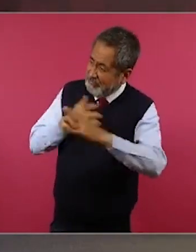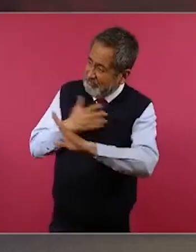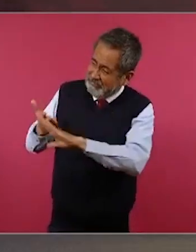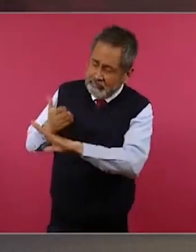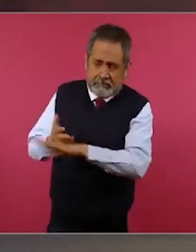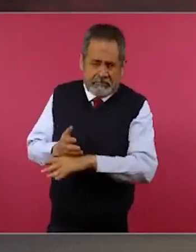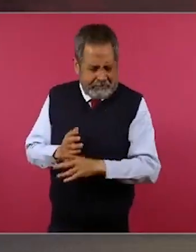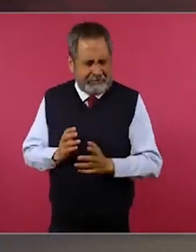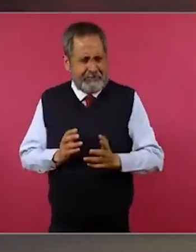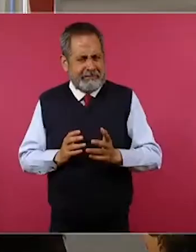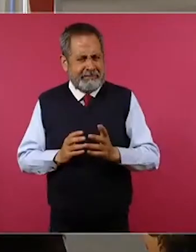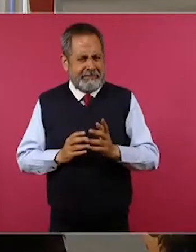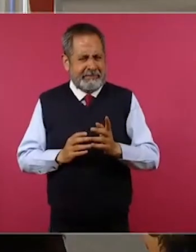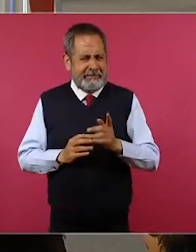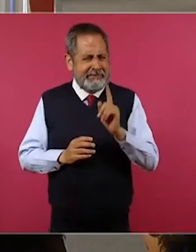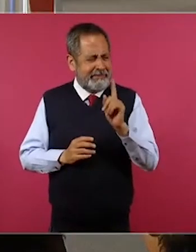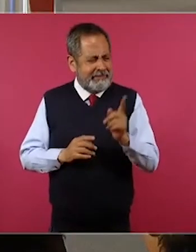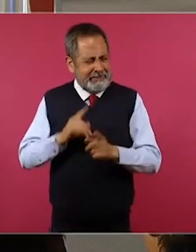Pero lo que